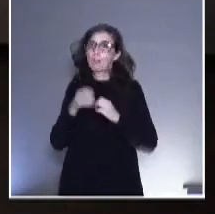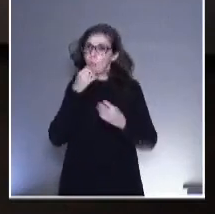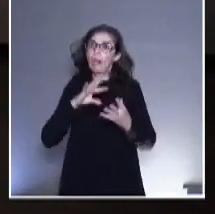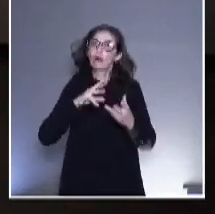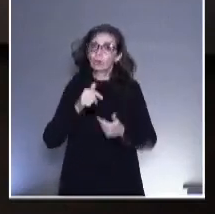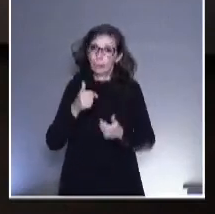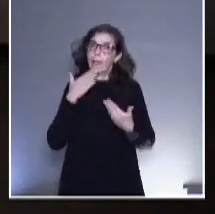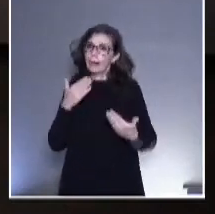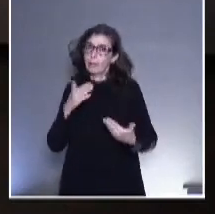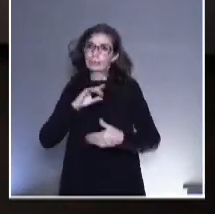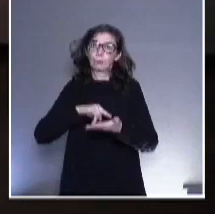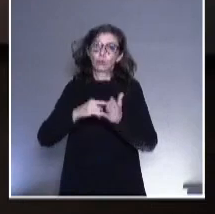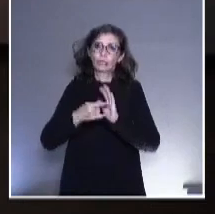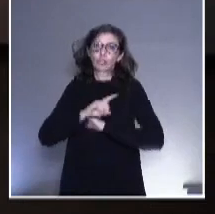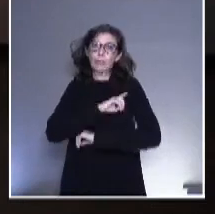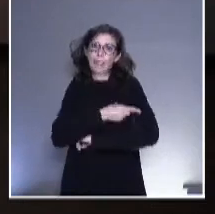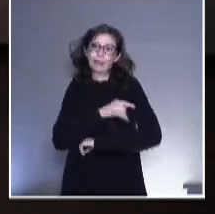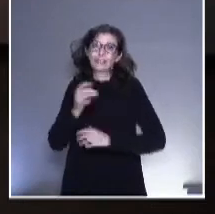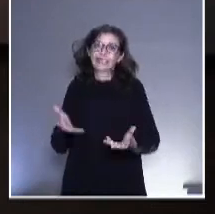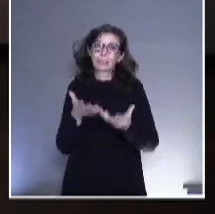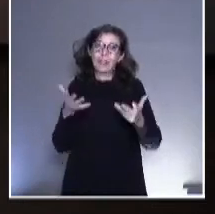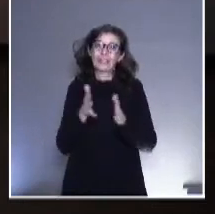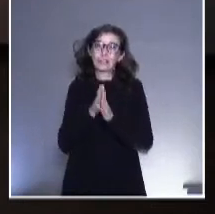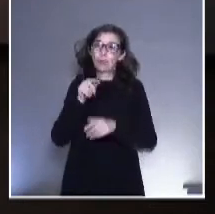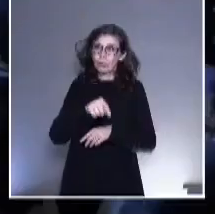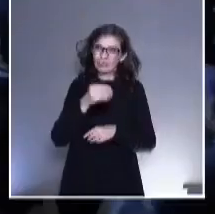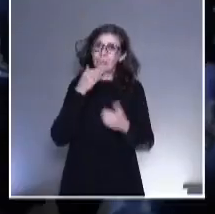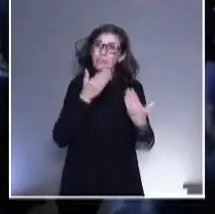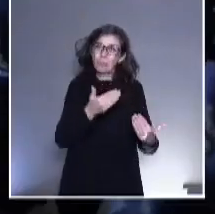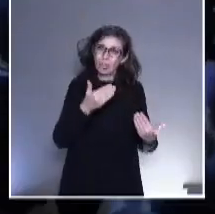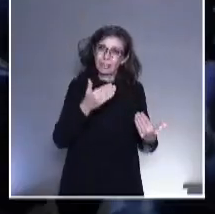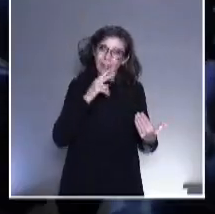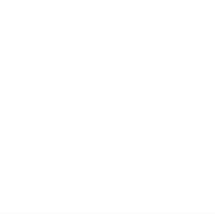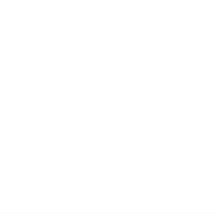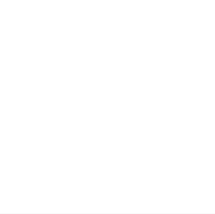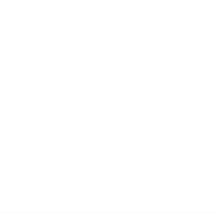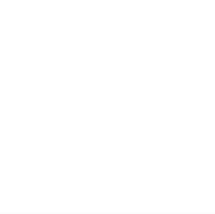proyectos valientes y estimulantes como este. Muchas gracias. Muchas gracias.